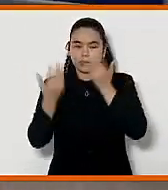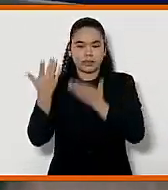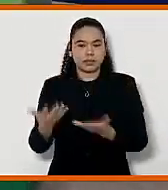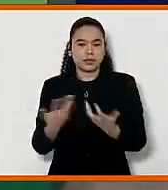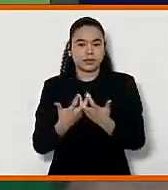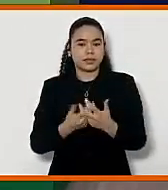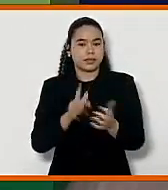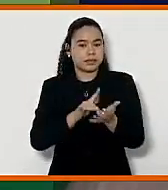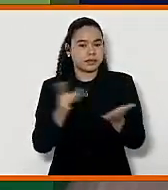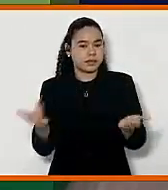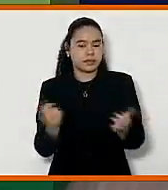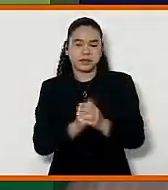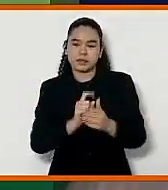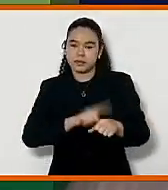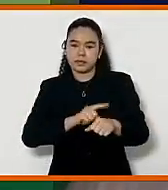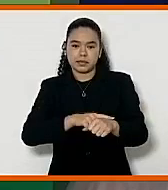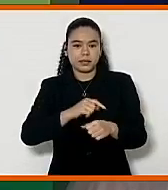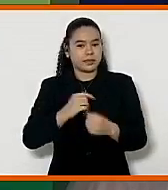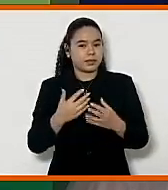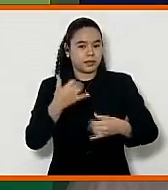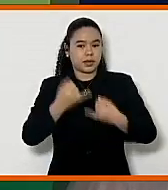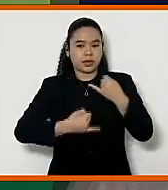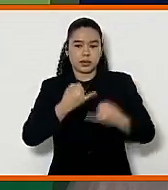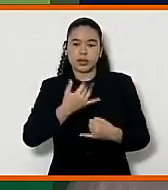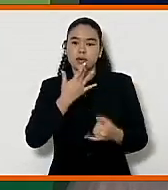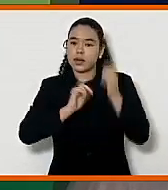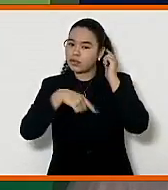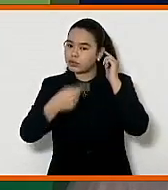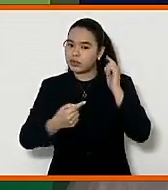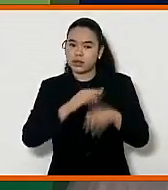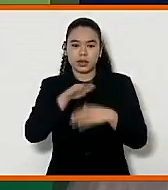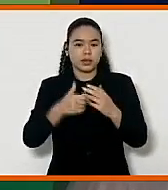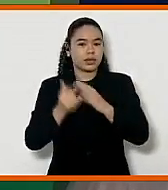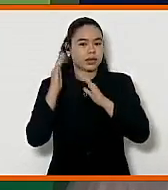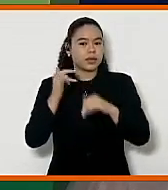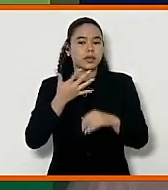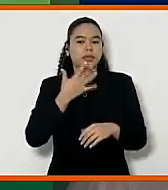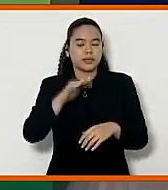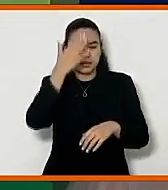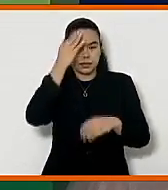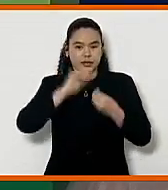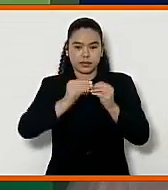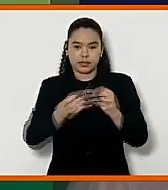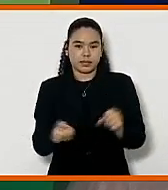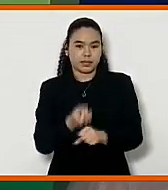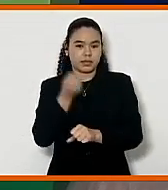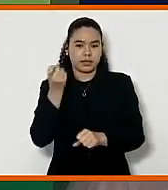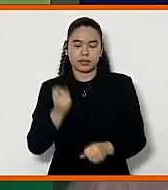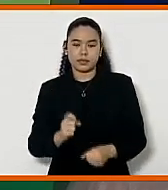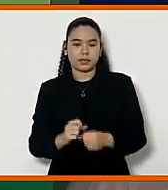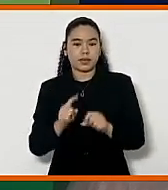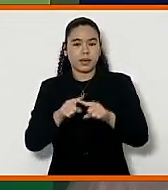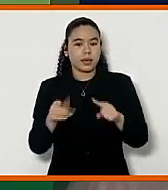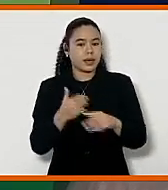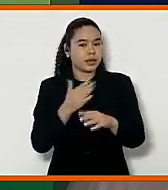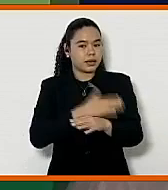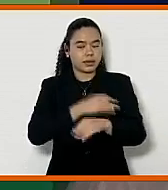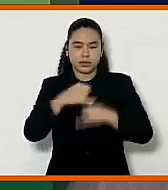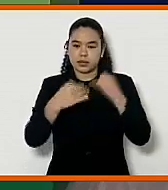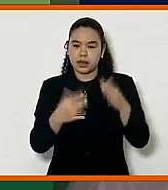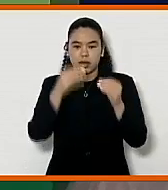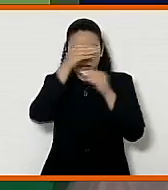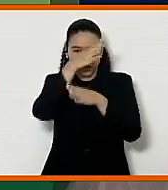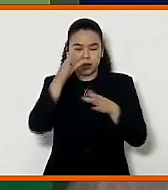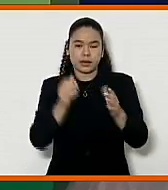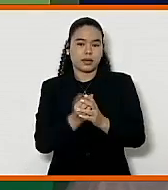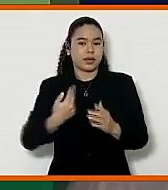Muchas gracias, Francini. Llegó el momento de nuestro juego favorito diario. Te deseo mucha suerte porque vamos a conocer el número ganador. Pero antes, querido jugador, te comento